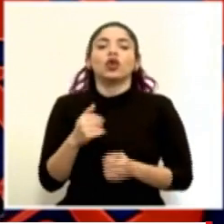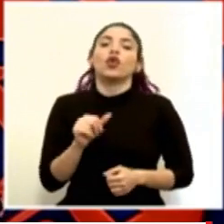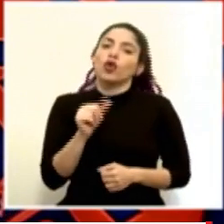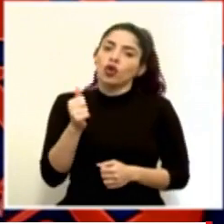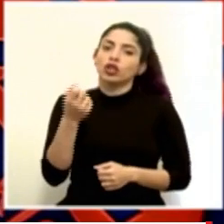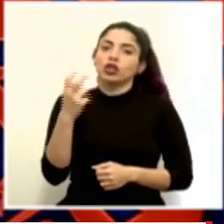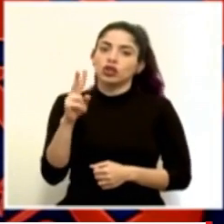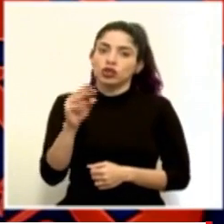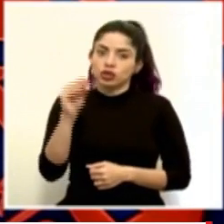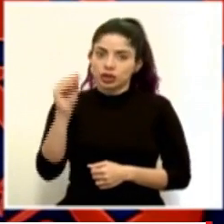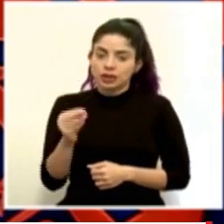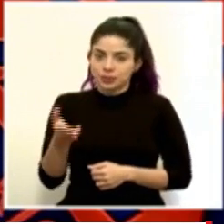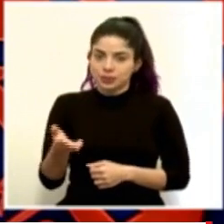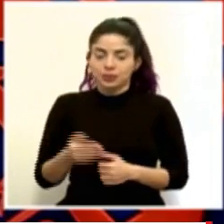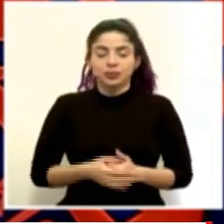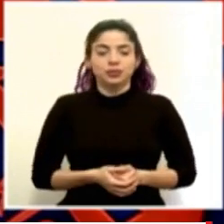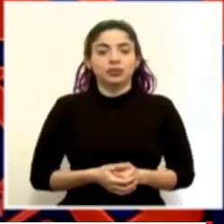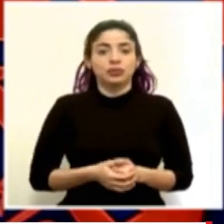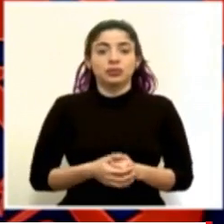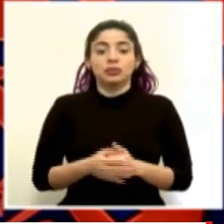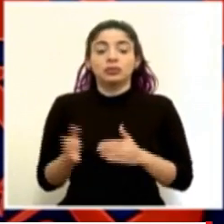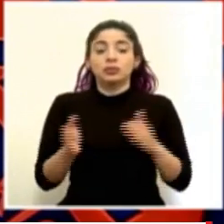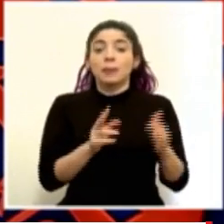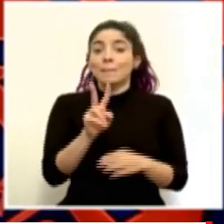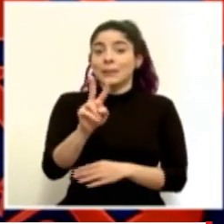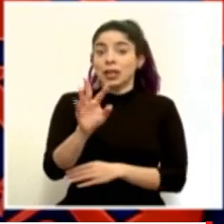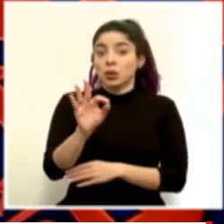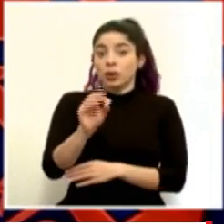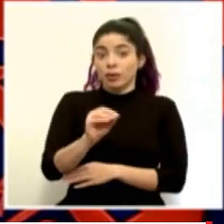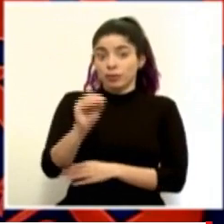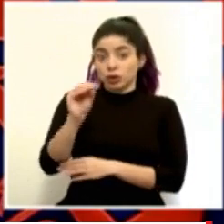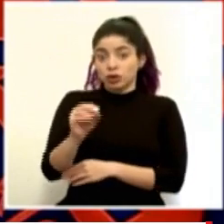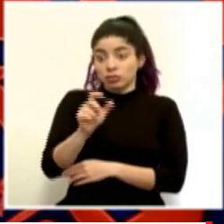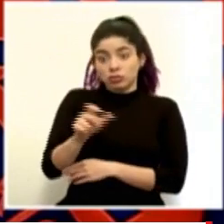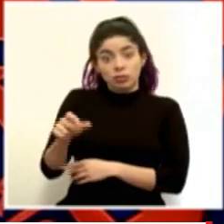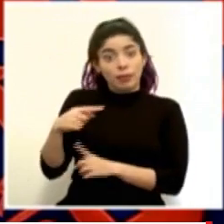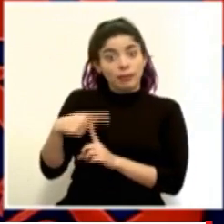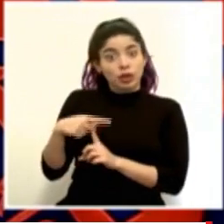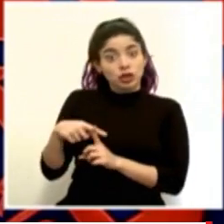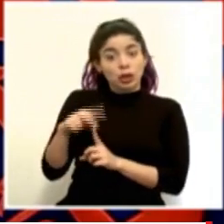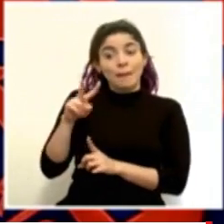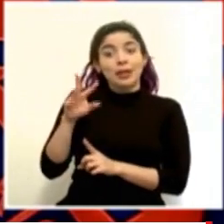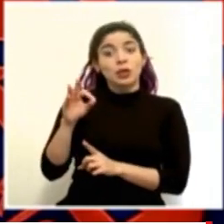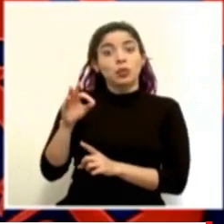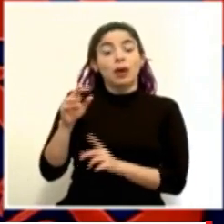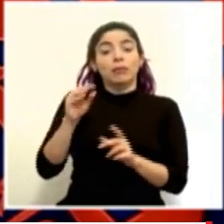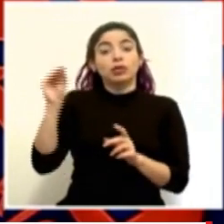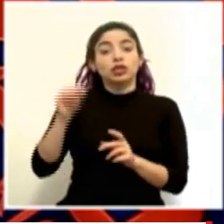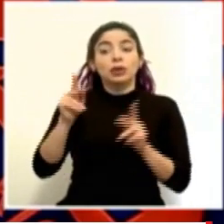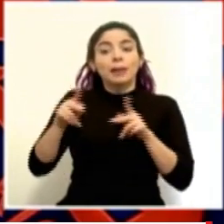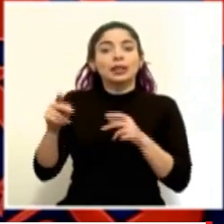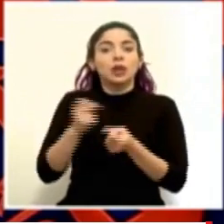otro 12%. El 29% de los positivos son amas de casa